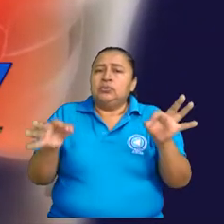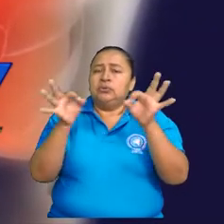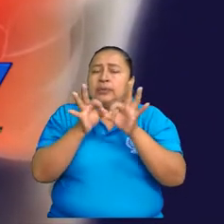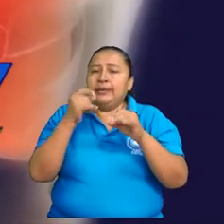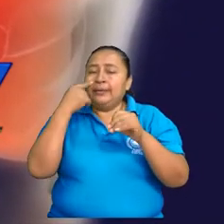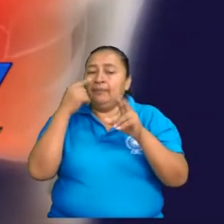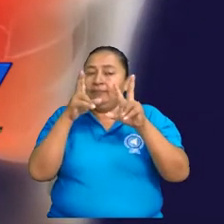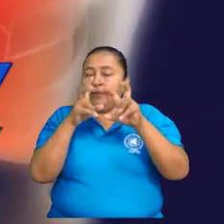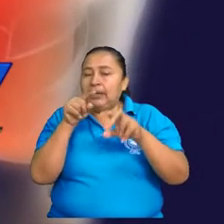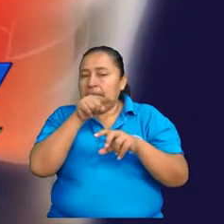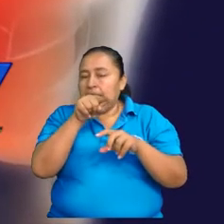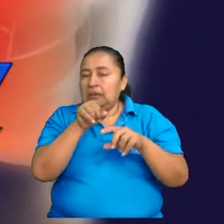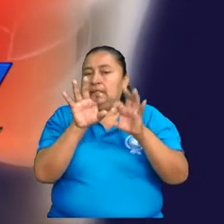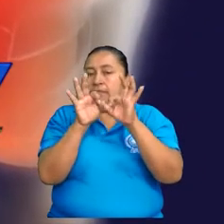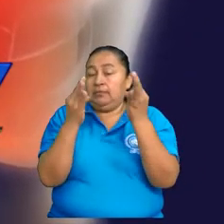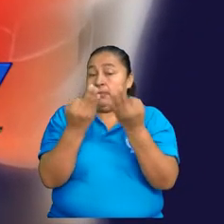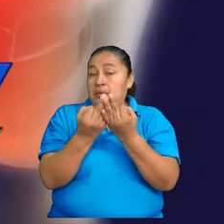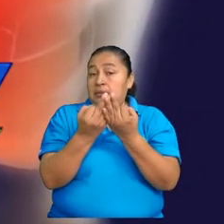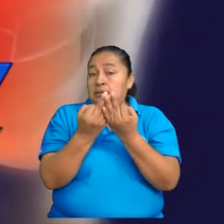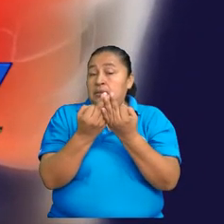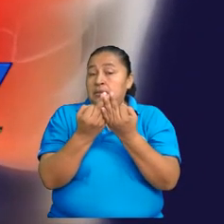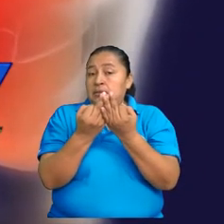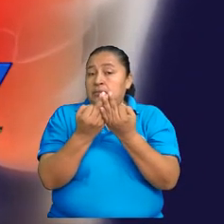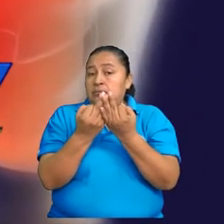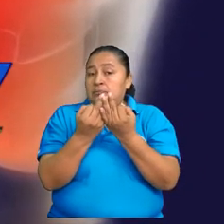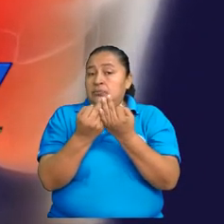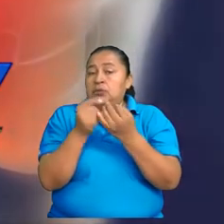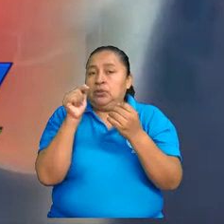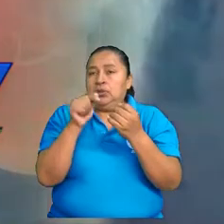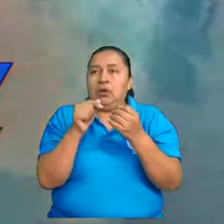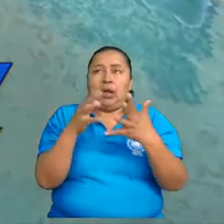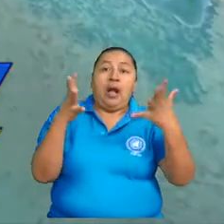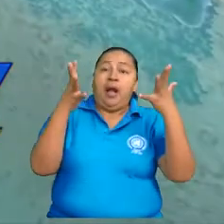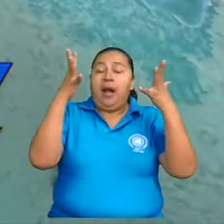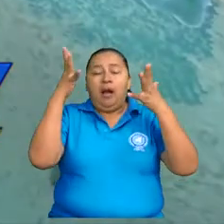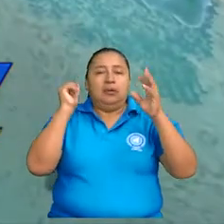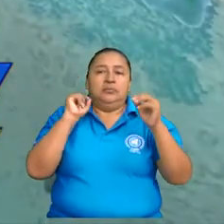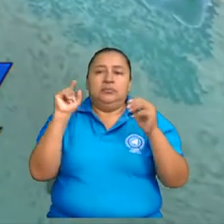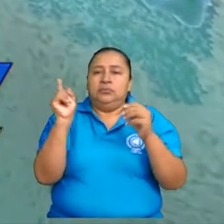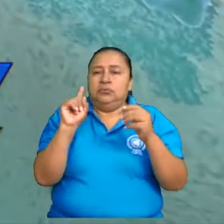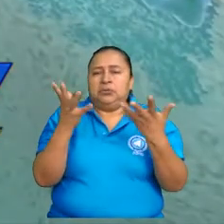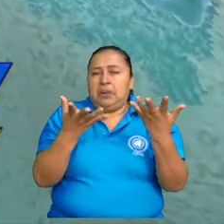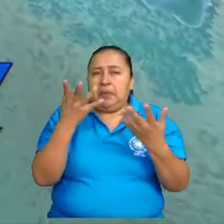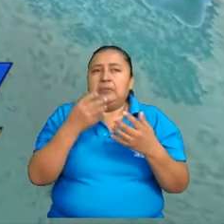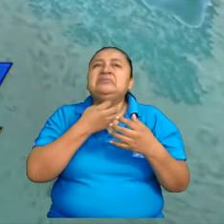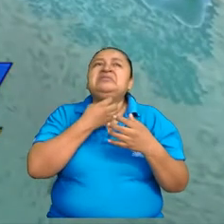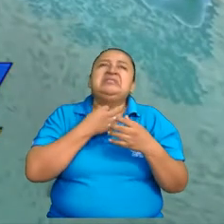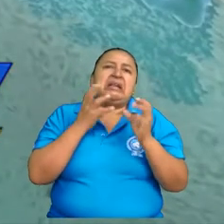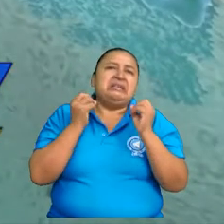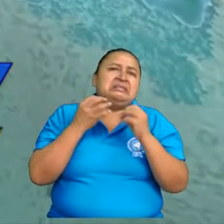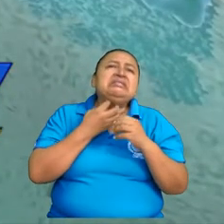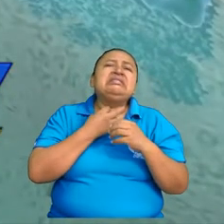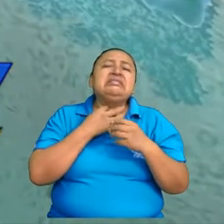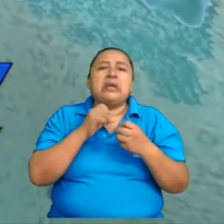detectar en la familia y no caer en el pánico, porque de repente puedan dar una gripe, puedan dar una tos, puedan